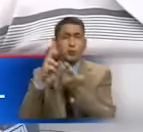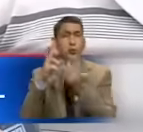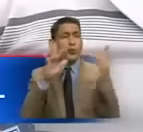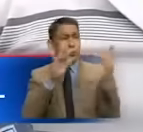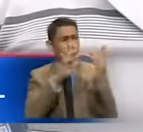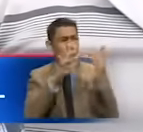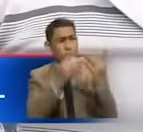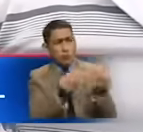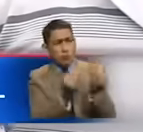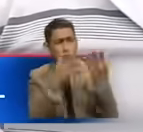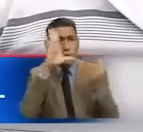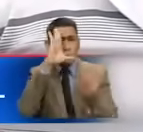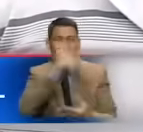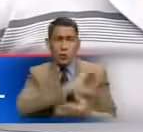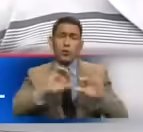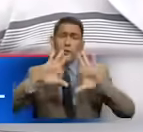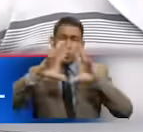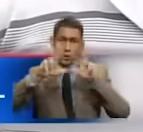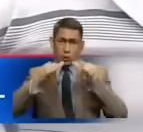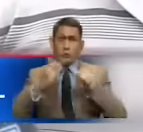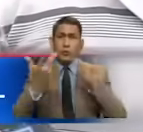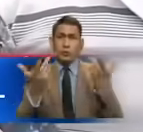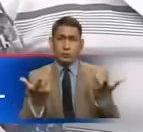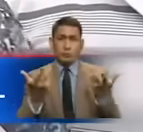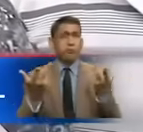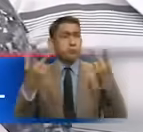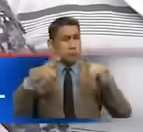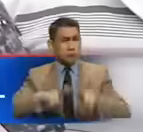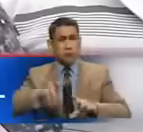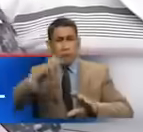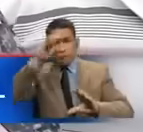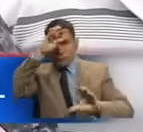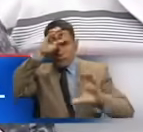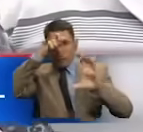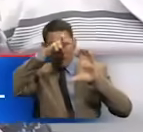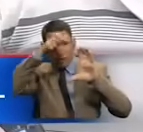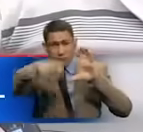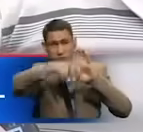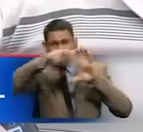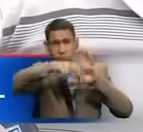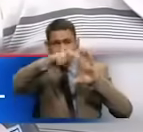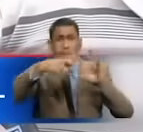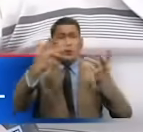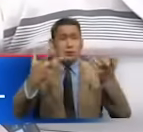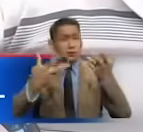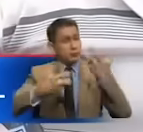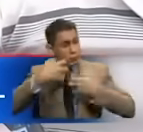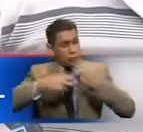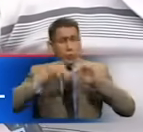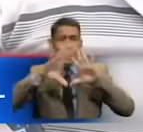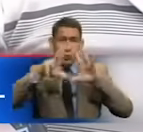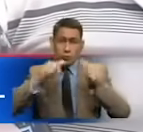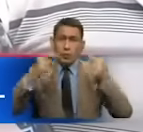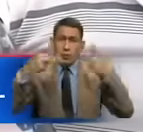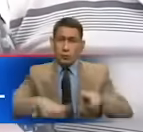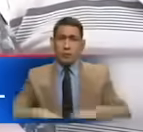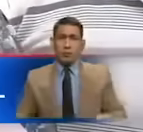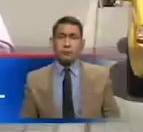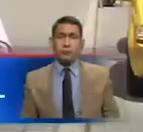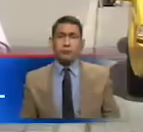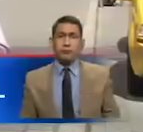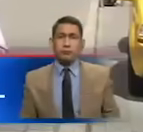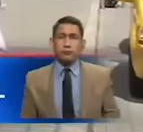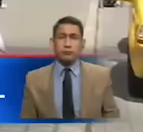de los narcotraficantes, con la mafia de minería ilegal, con la mafia que asaltó a Seguro Sucre. Esa parte de las mafias también asaltaron al